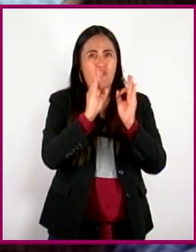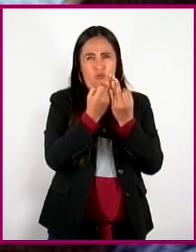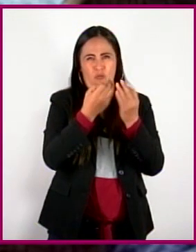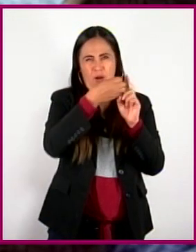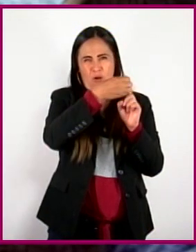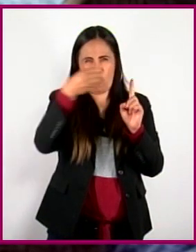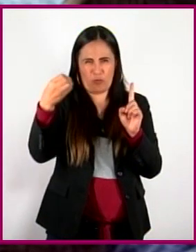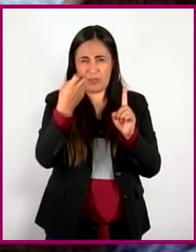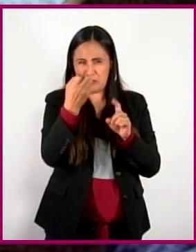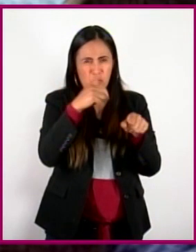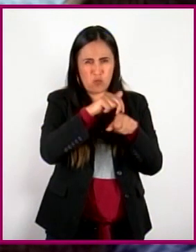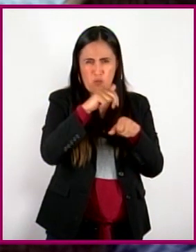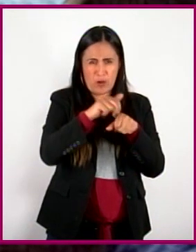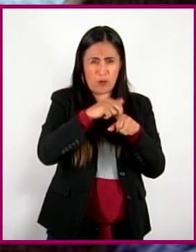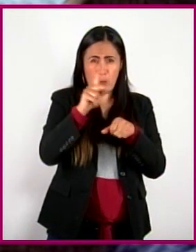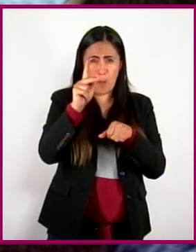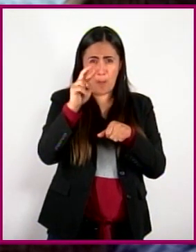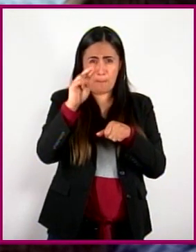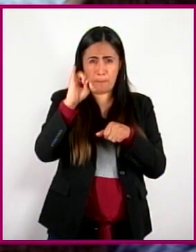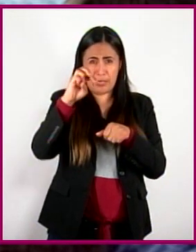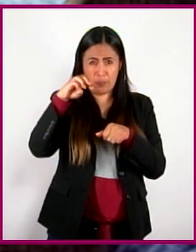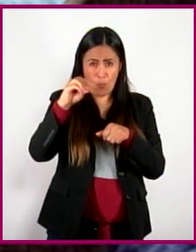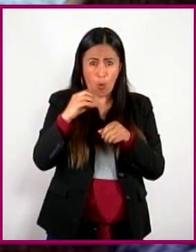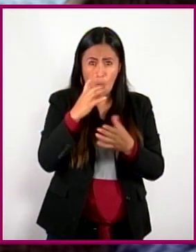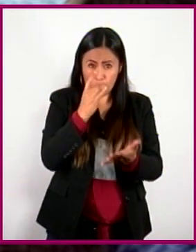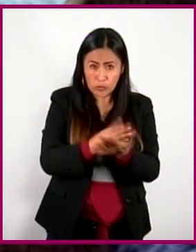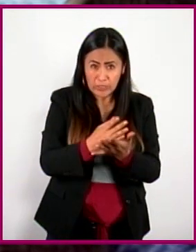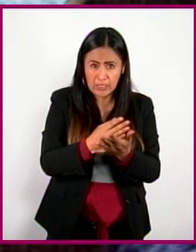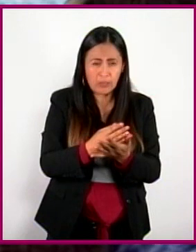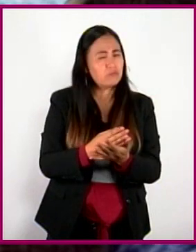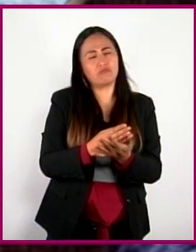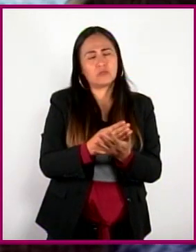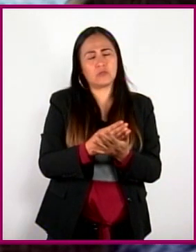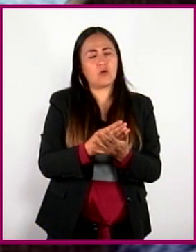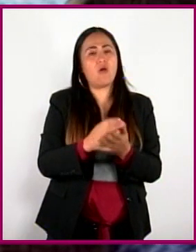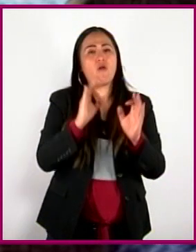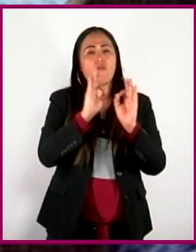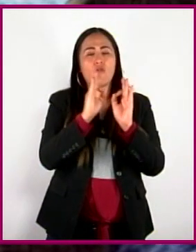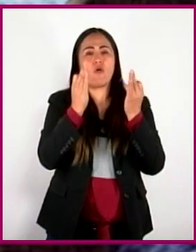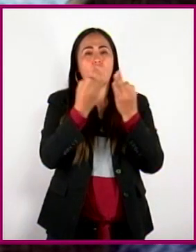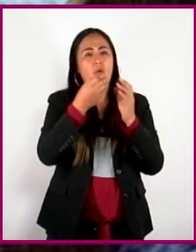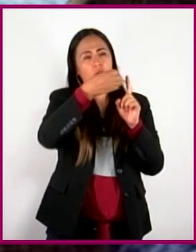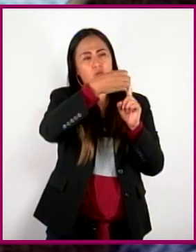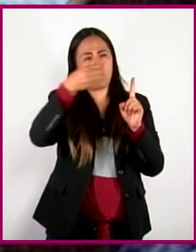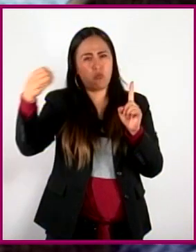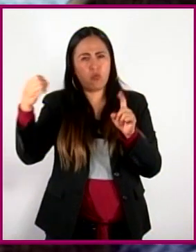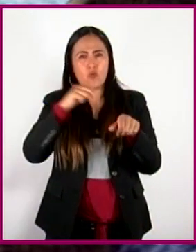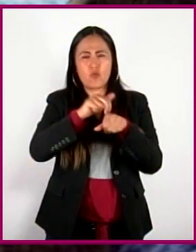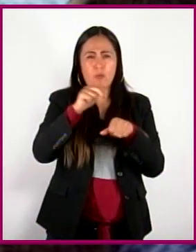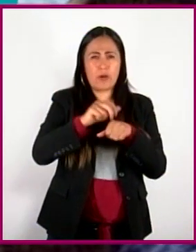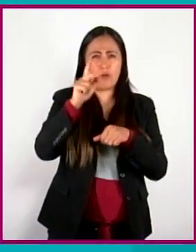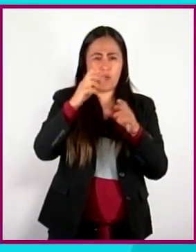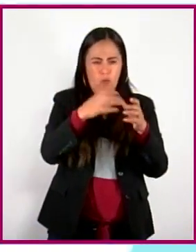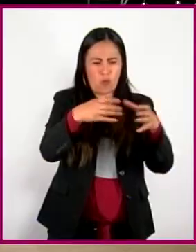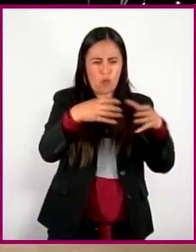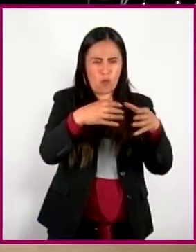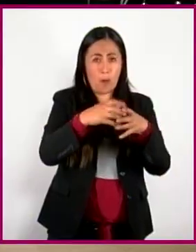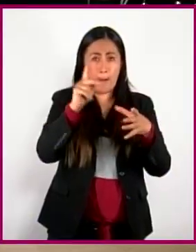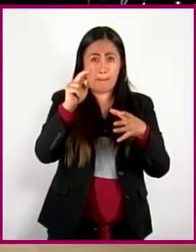los números primos. De hecho, no existe una fórmula algebraica que encuentre a todos los números primos.